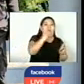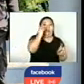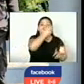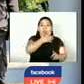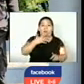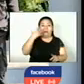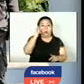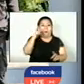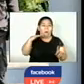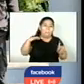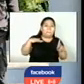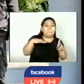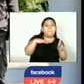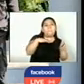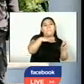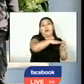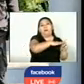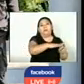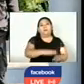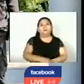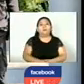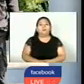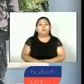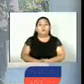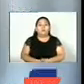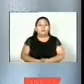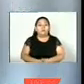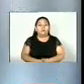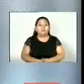rostro al impactarlo con el retrovisor.